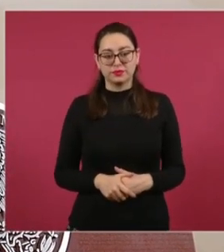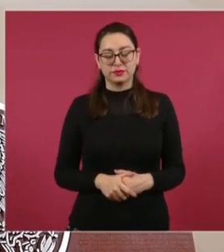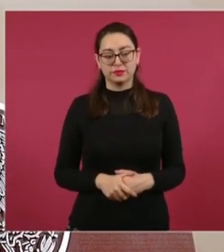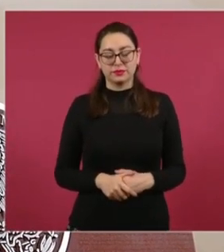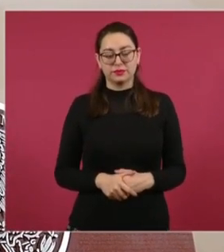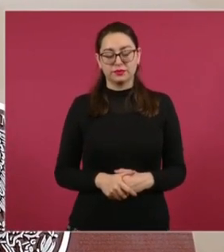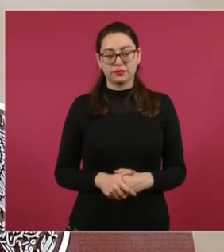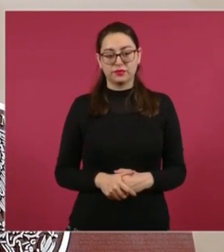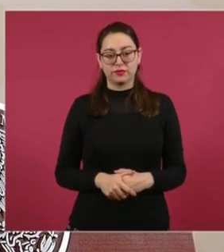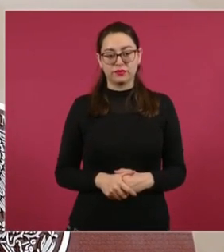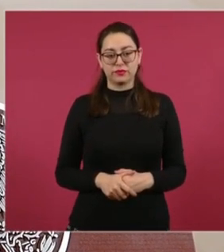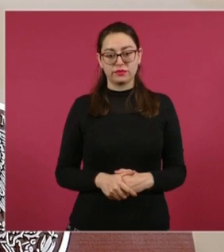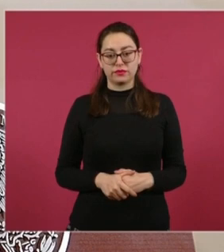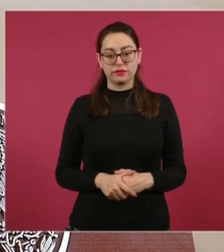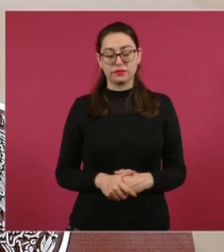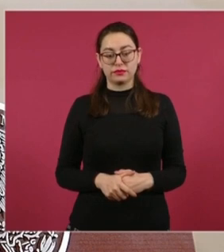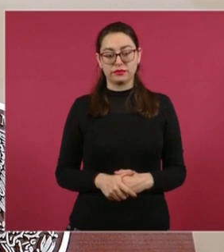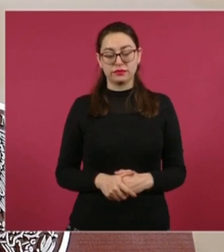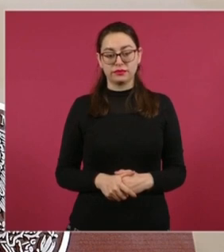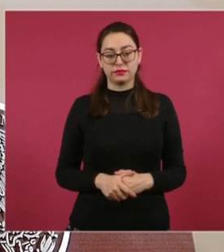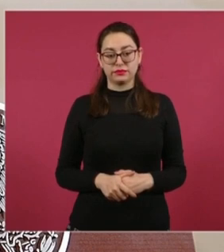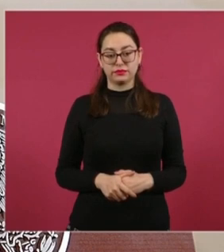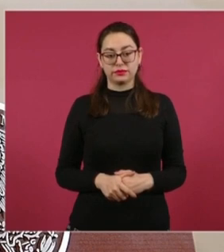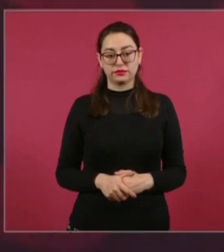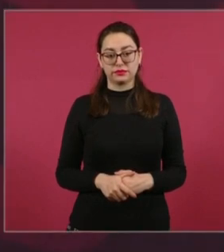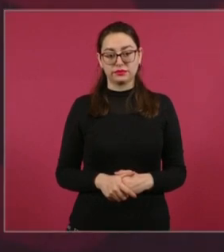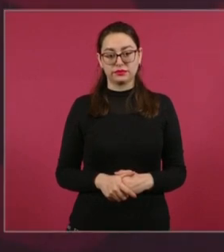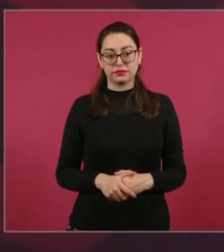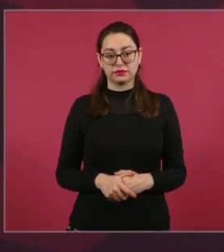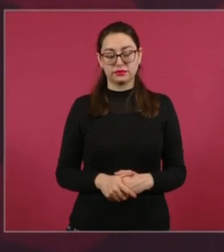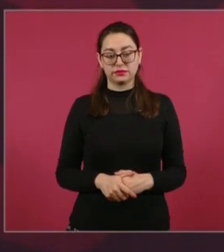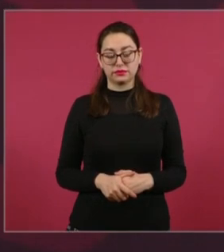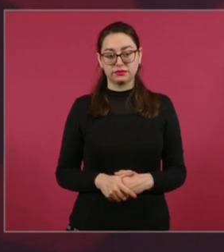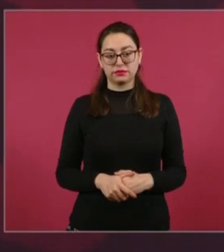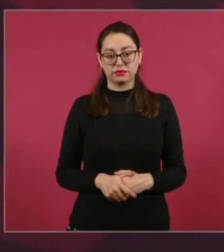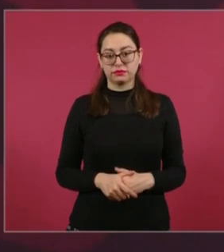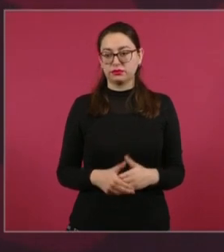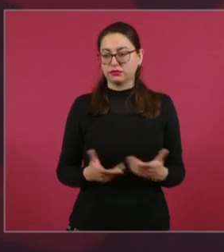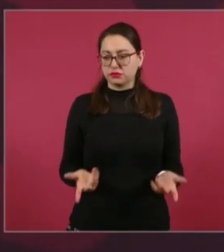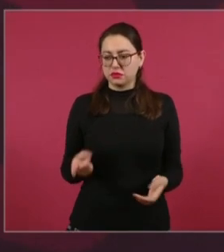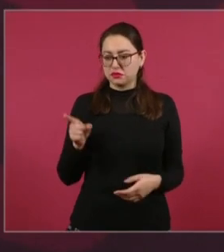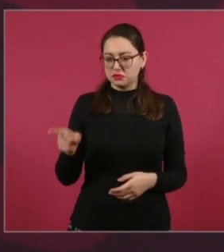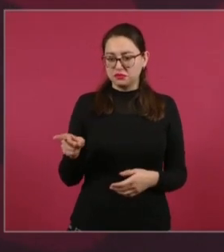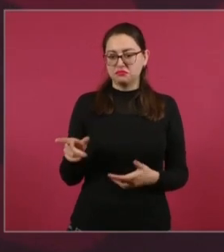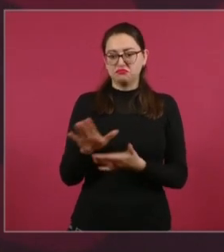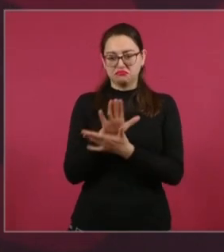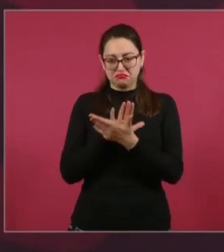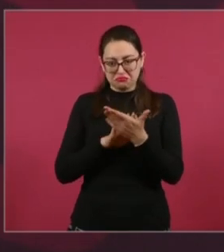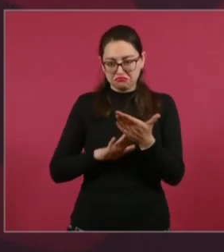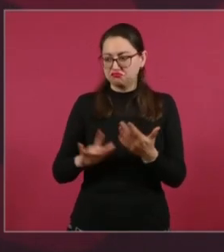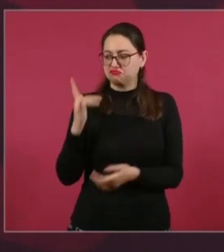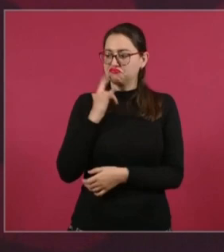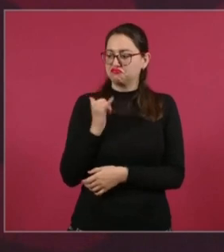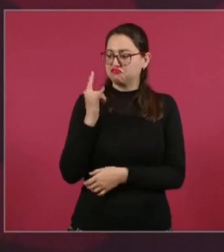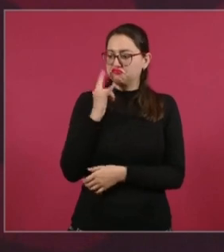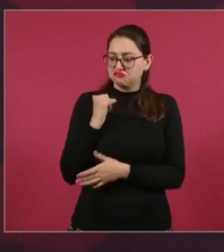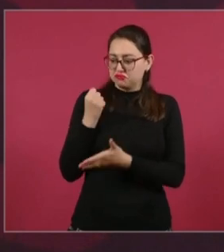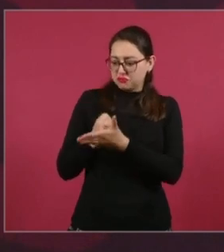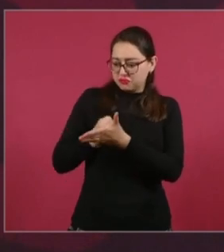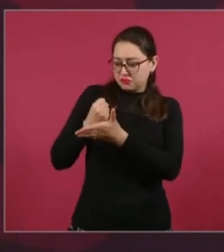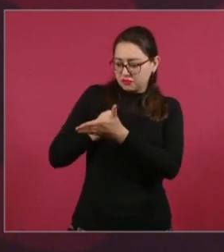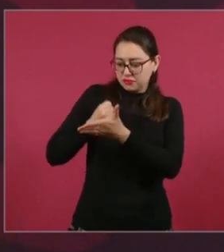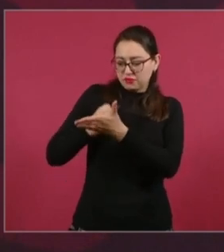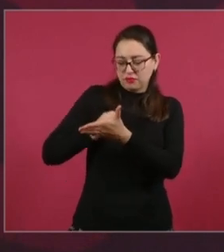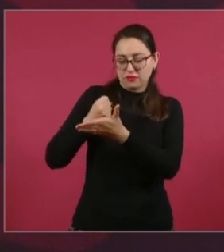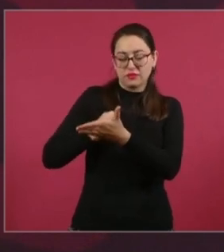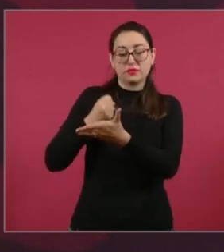viene de abajo del pueblo. Y